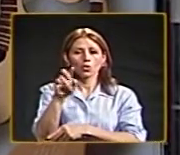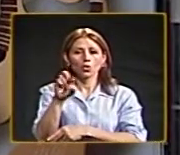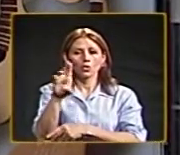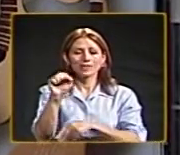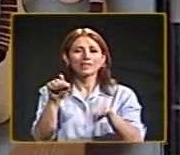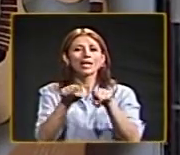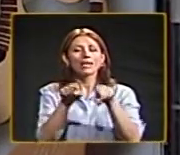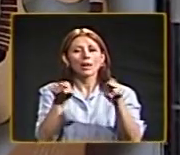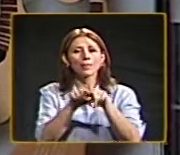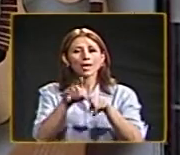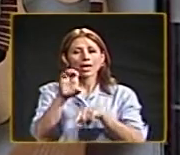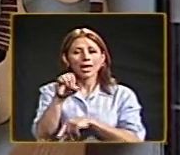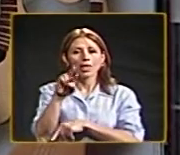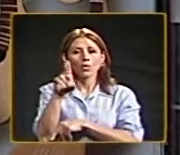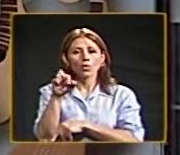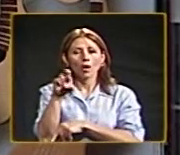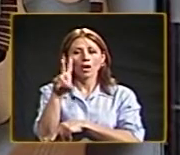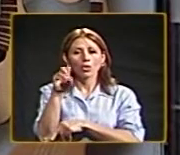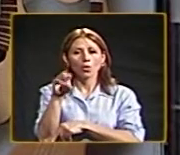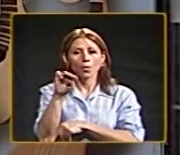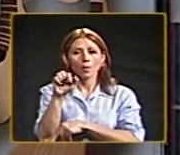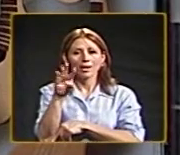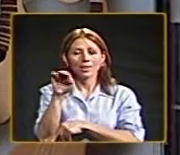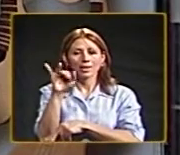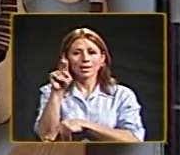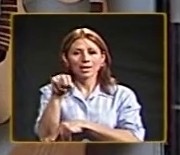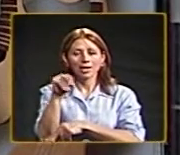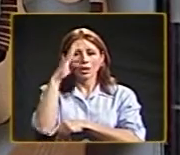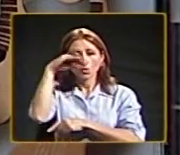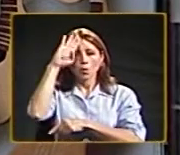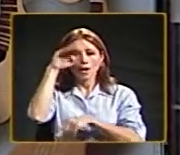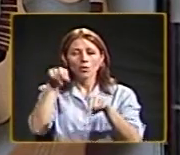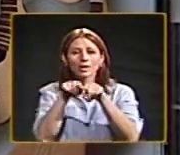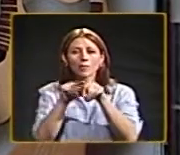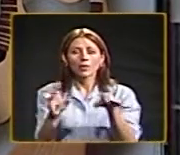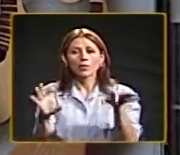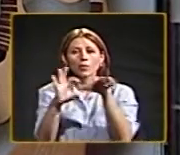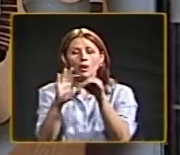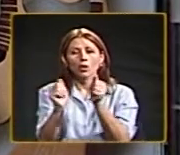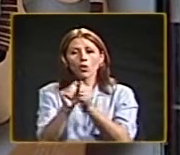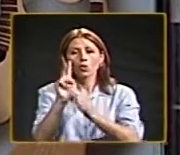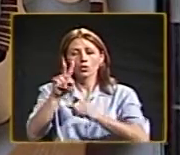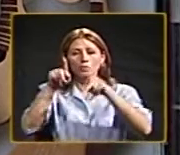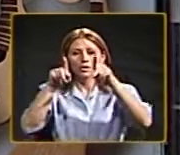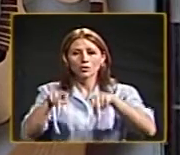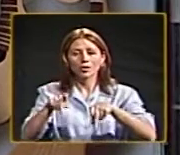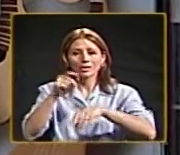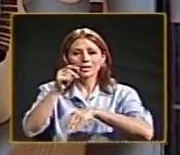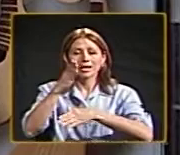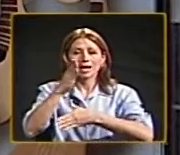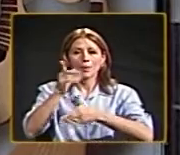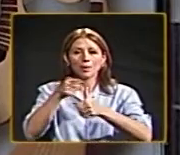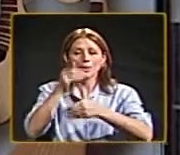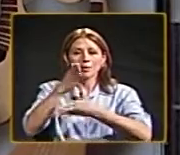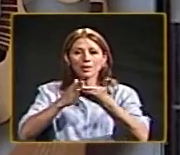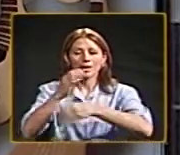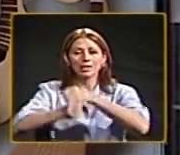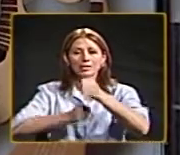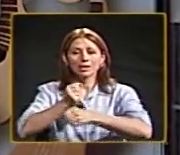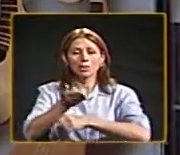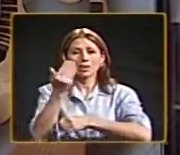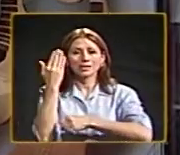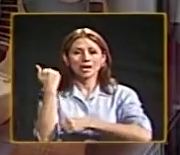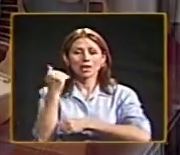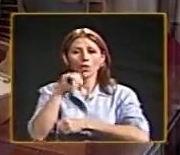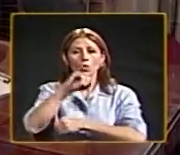cubano, que las mezclamos con dos compositores de la primera mitad del siglo pasado, también uno costarricense y uno cubano. Me refiero a Julio